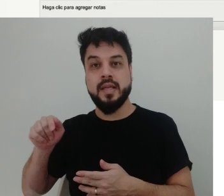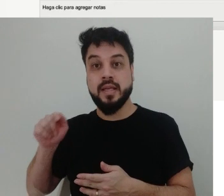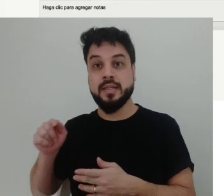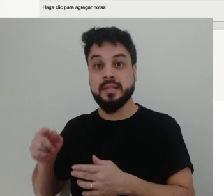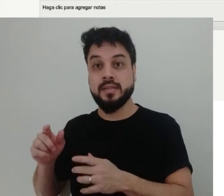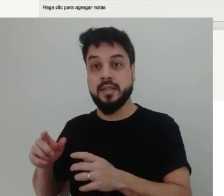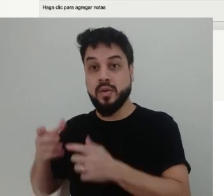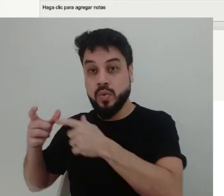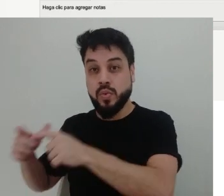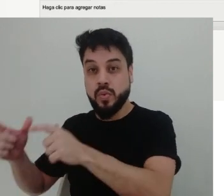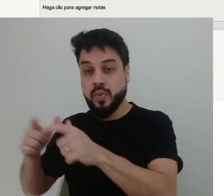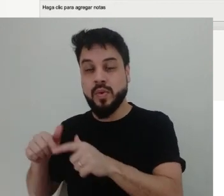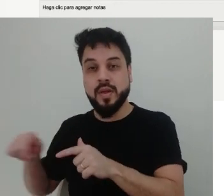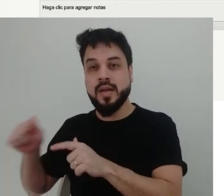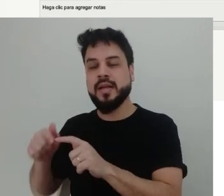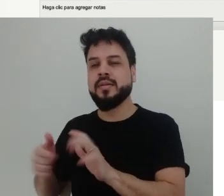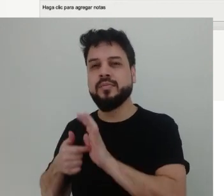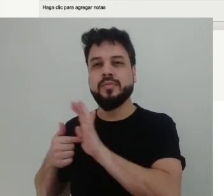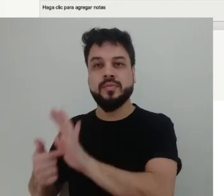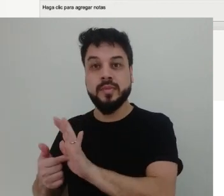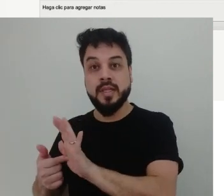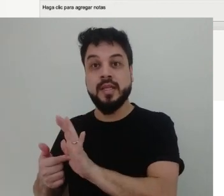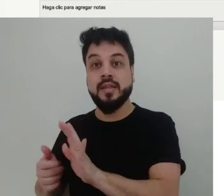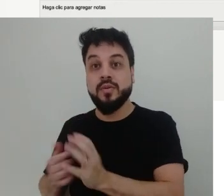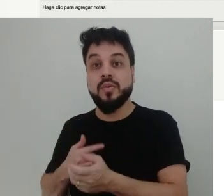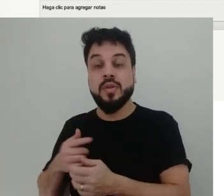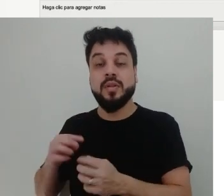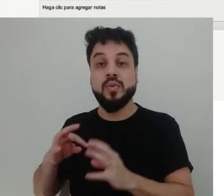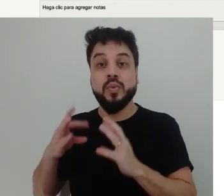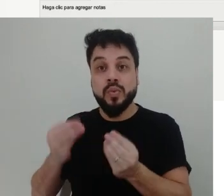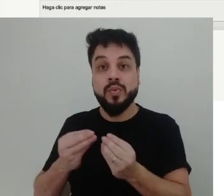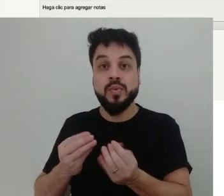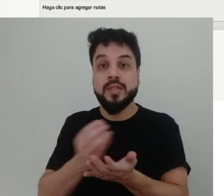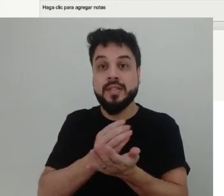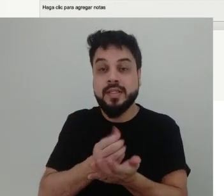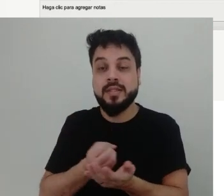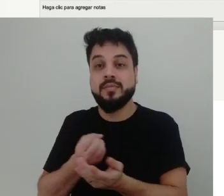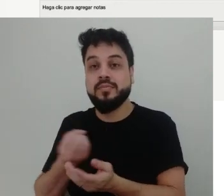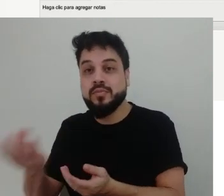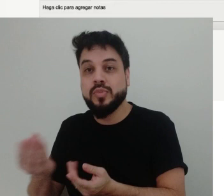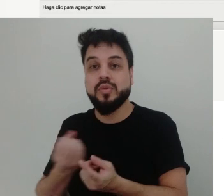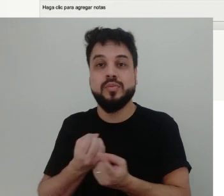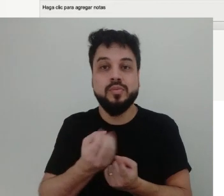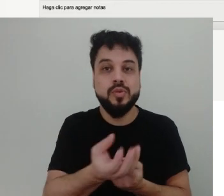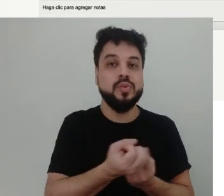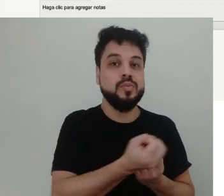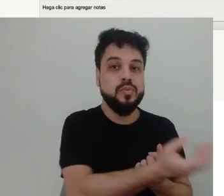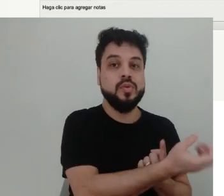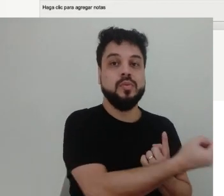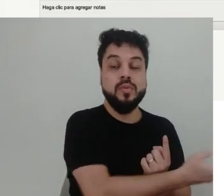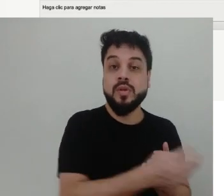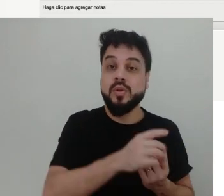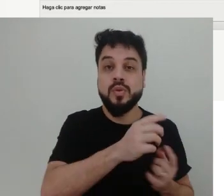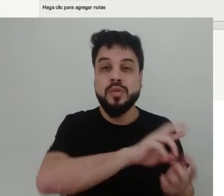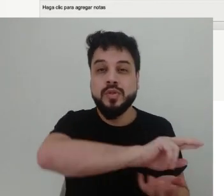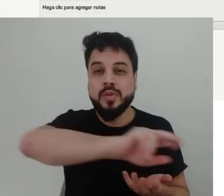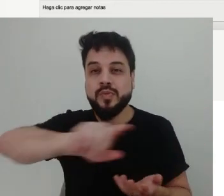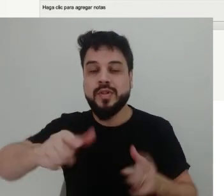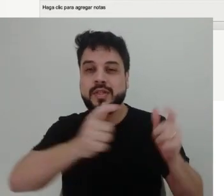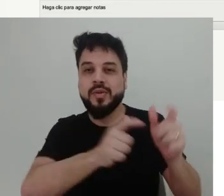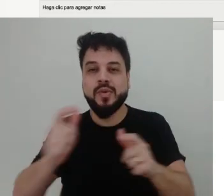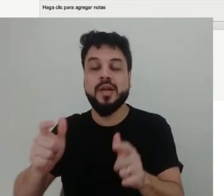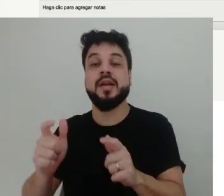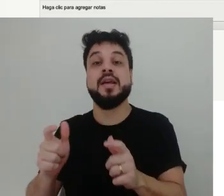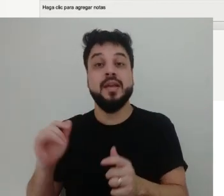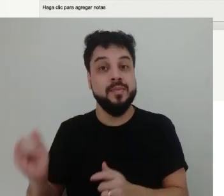separa, desde mi perspectiva, como también lo hacen solamente las disciplinas de forma segmentada, a los árboles de